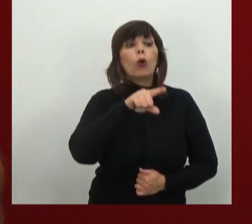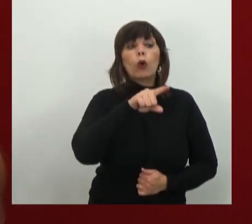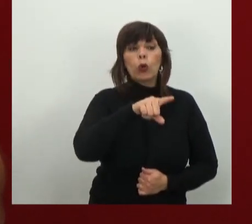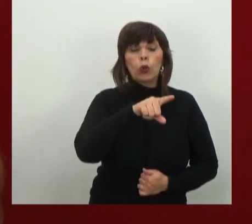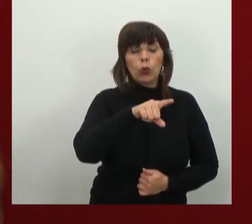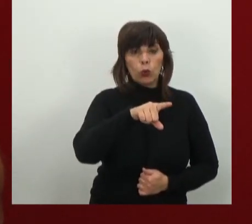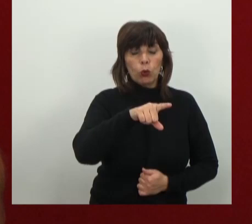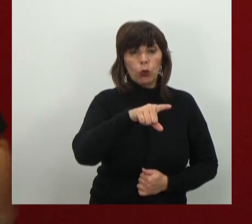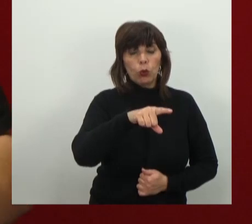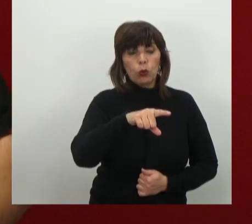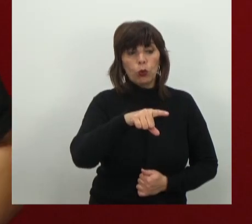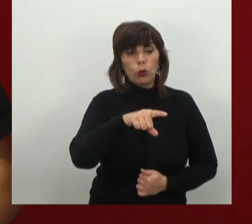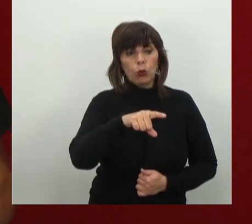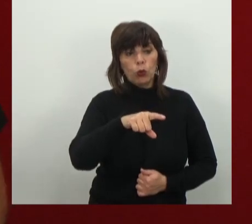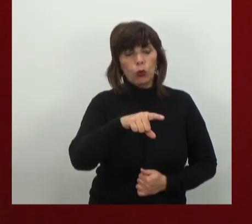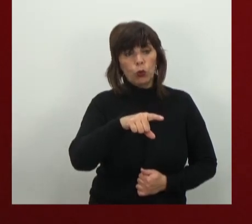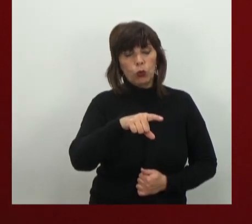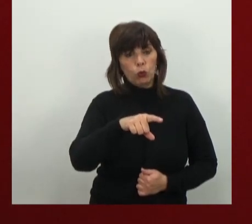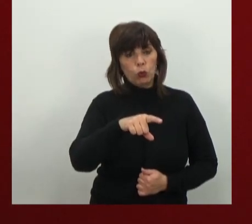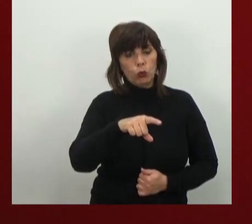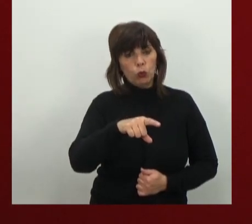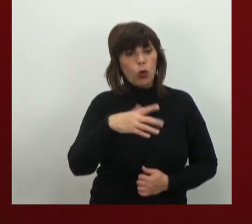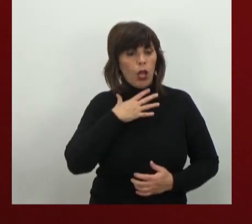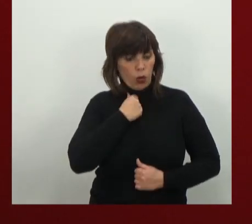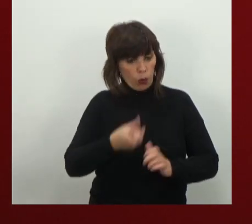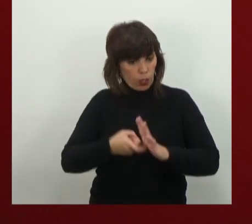nuevo estés en lo tuyo.